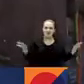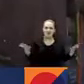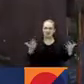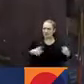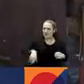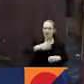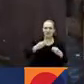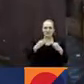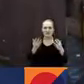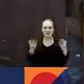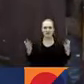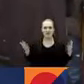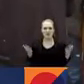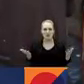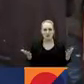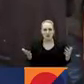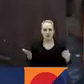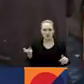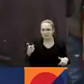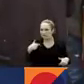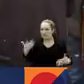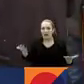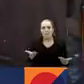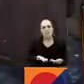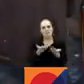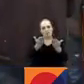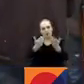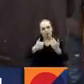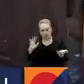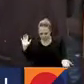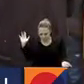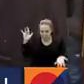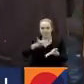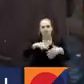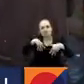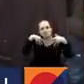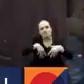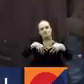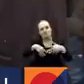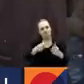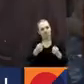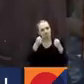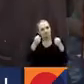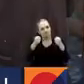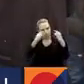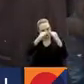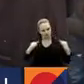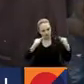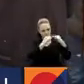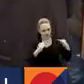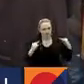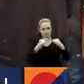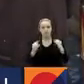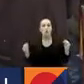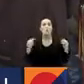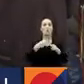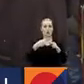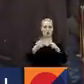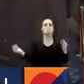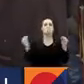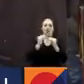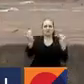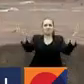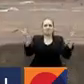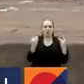población. Por ese motivo nosotros salimos, movilizaron y va a llegar más gente hoy